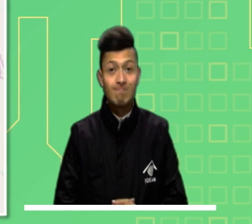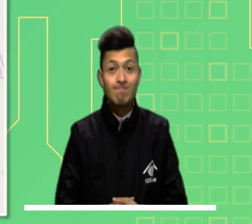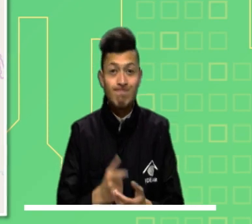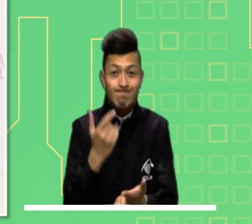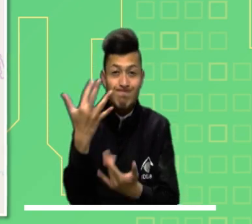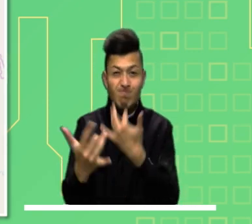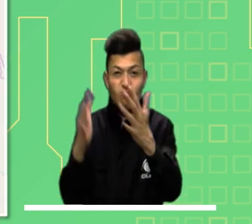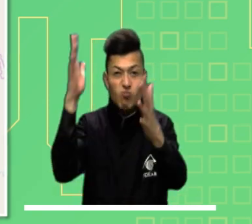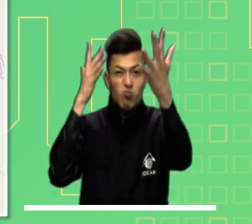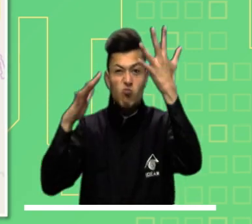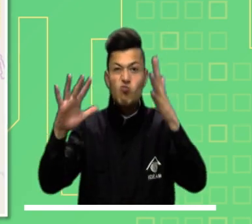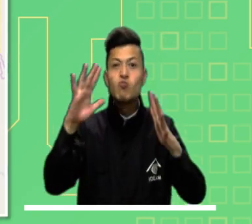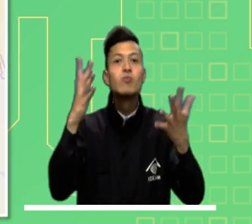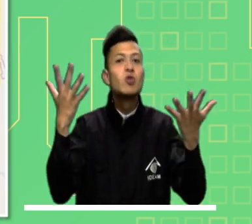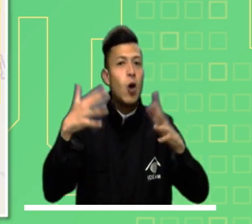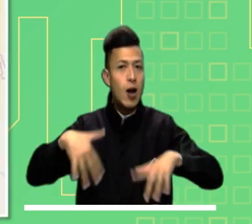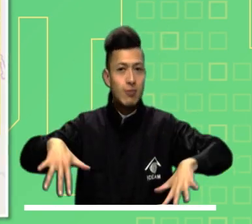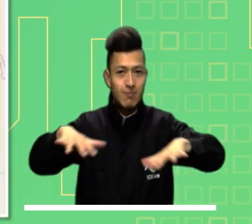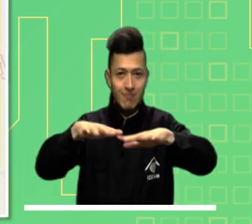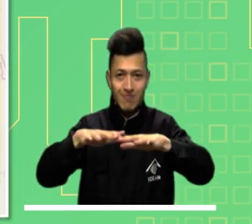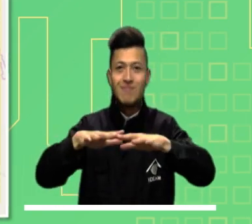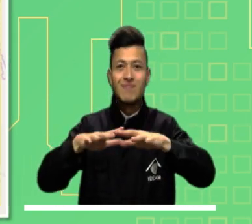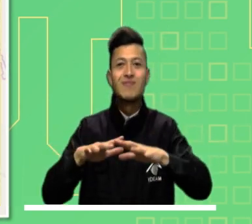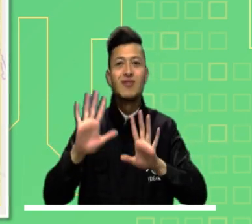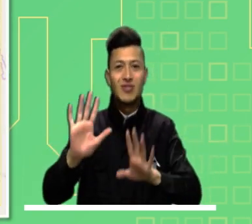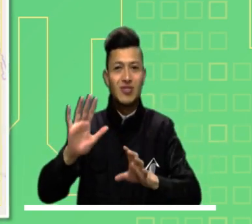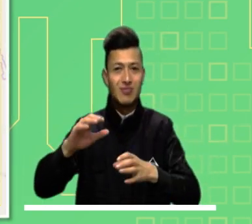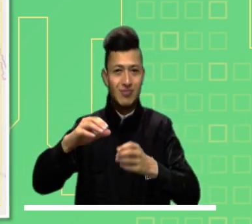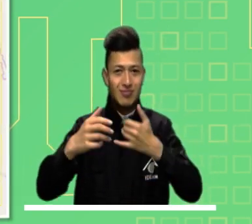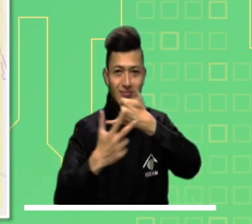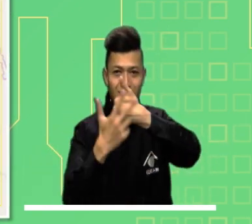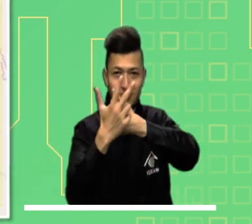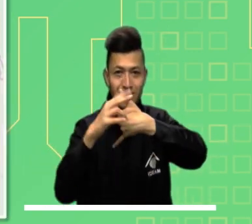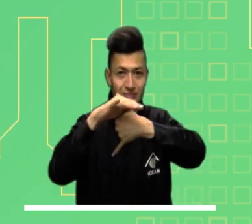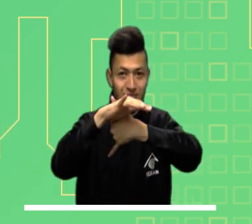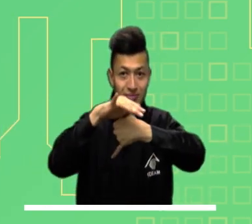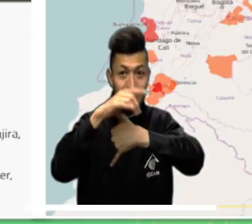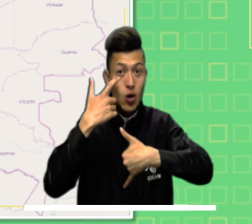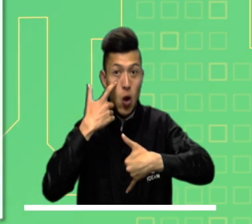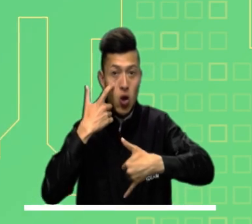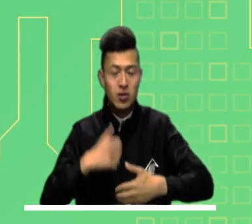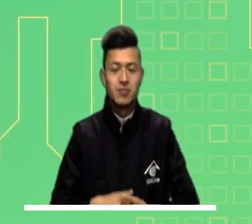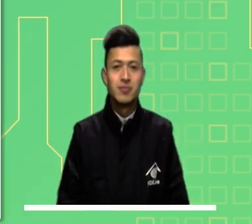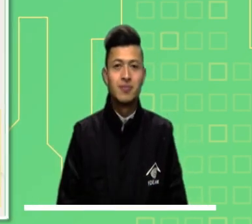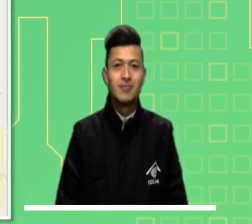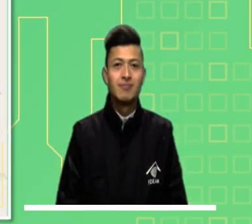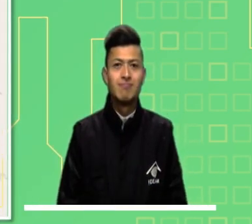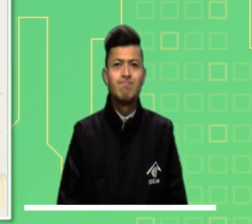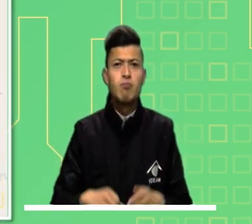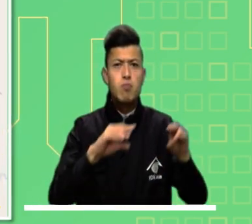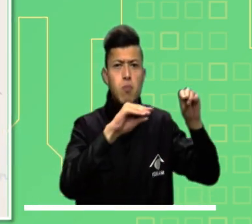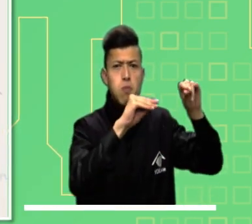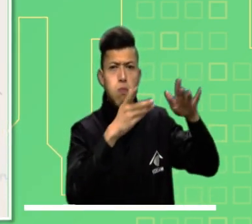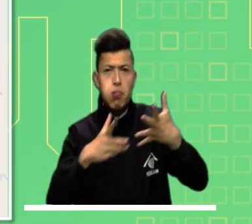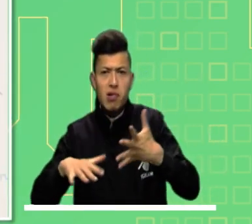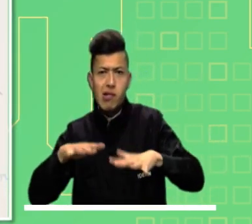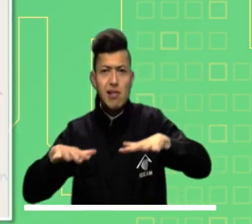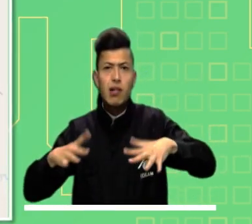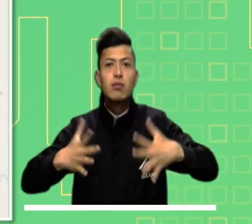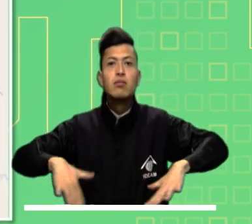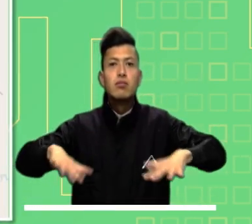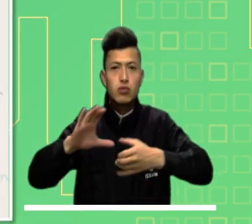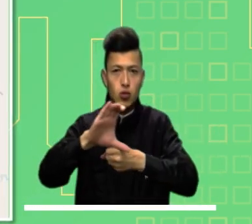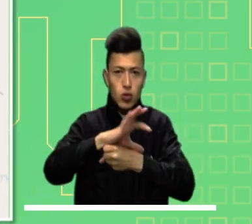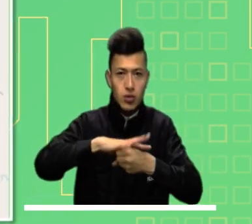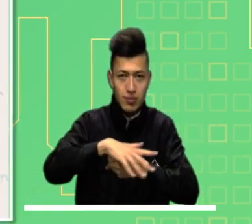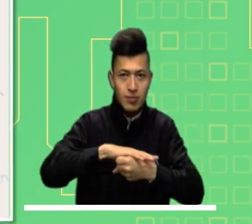Incendios forestales podrían afectar varios departamentos del Caribe y la región andina. Hay amenaza de deslizamientos de tierra